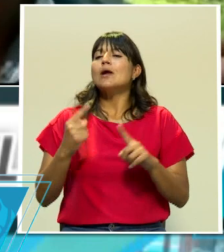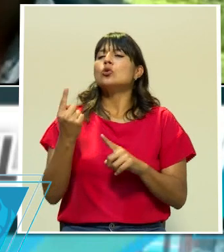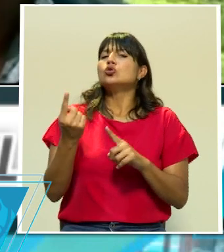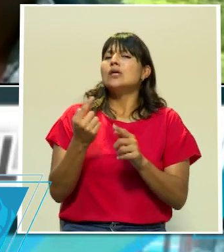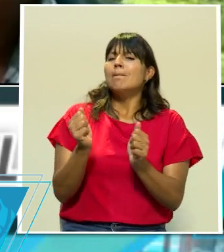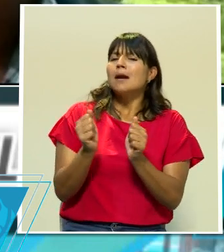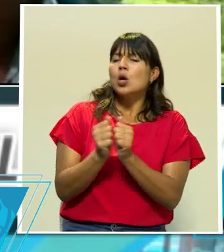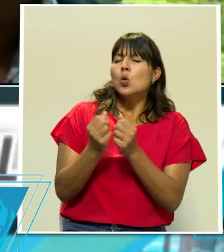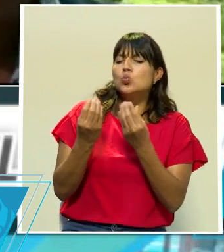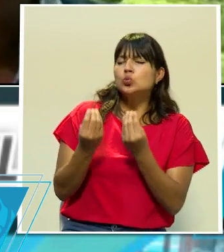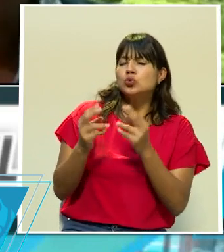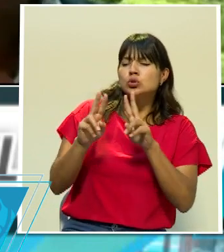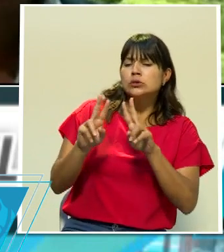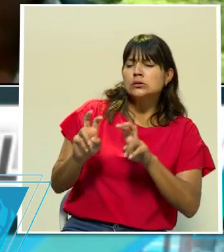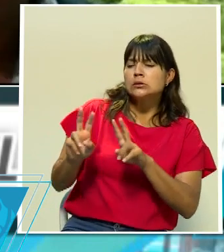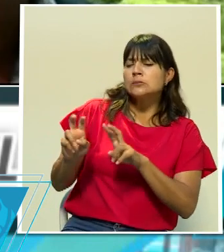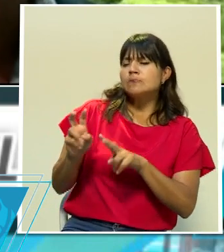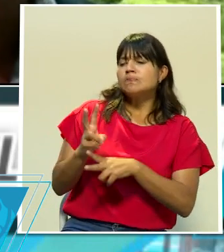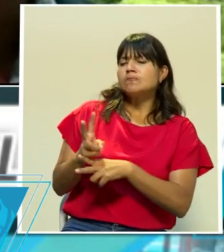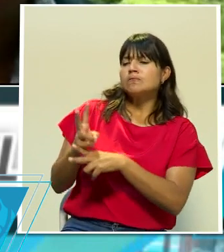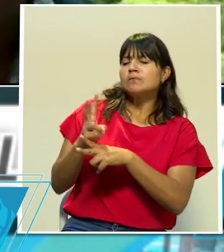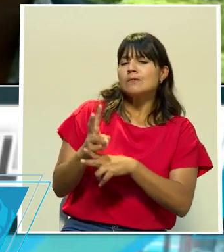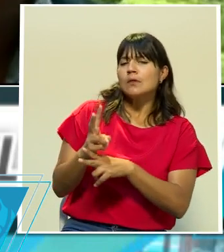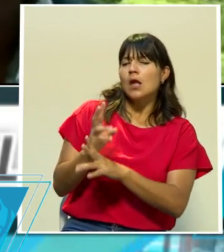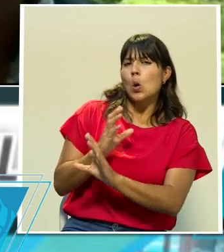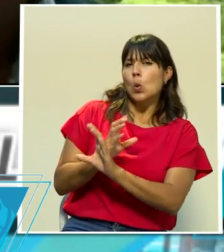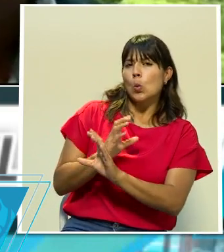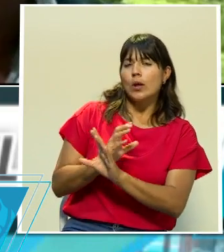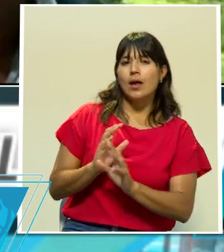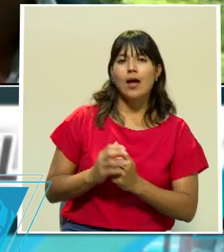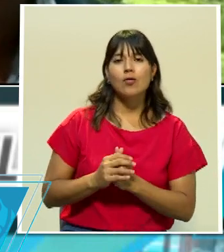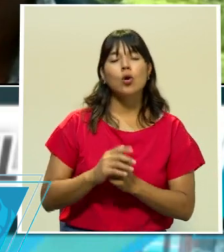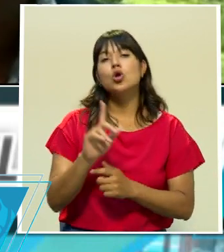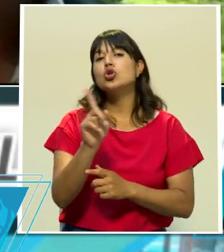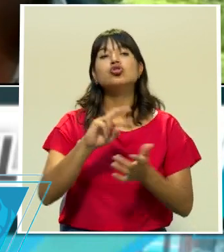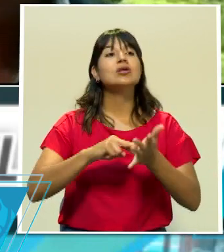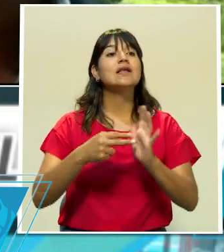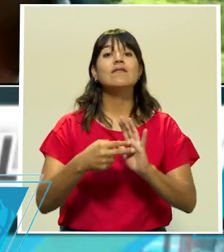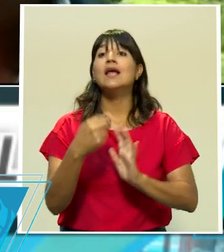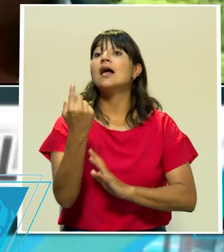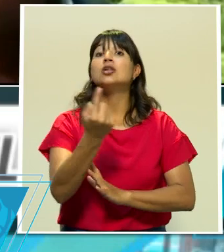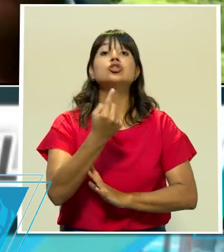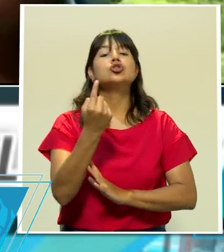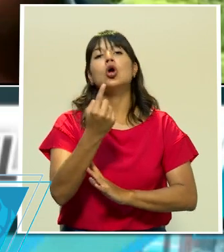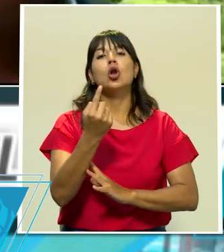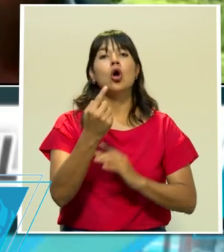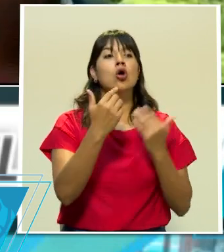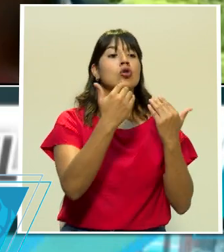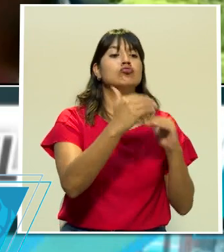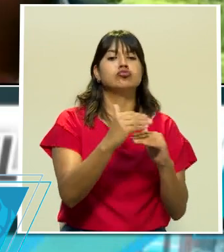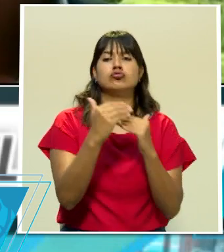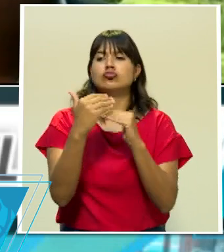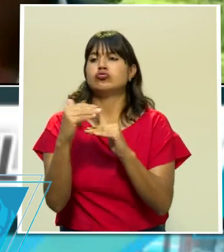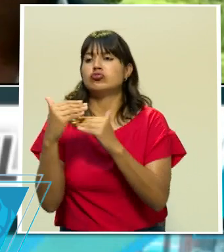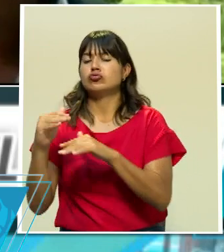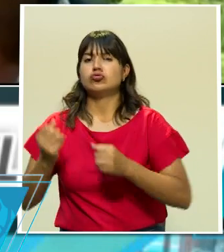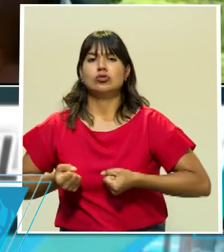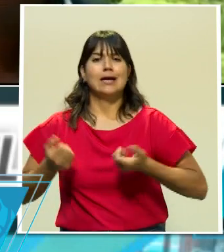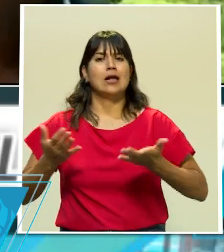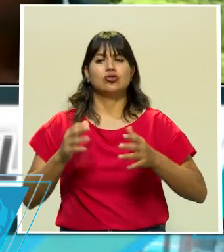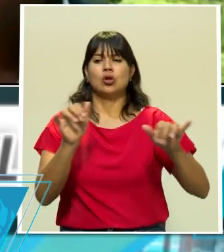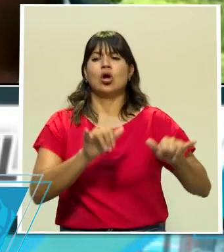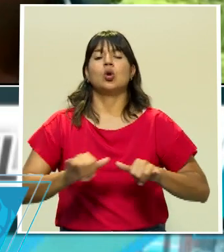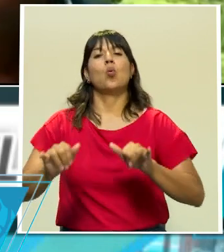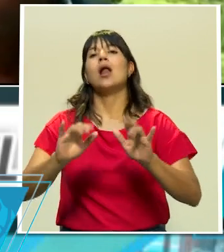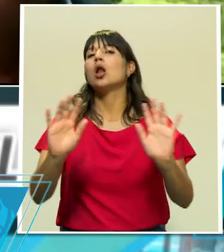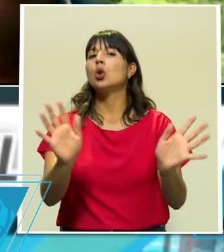pertinencia. Entonces, ahí no se trata de reducir el gasto público por reducirlo, sino tratar de buscar aquellas áreas en las